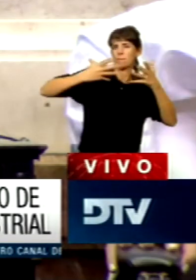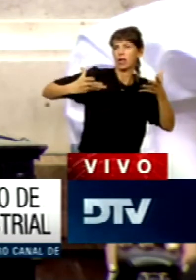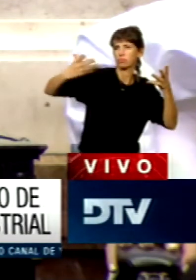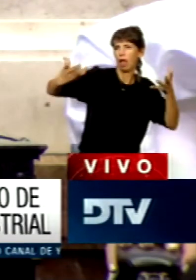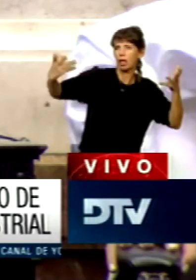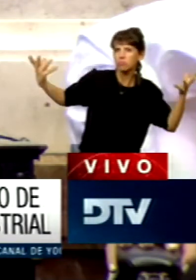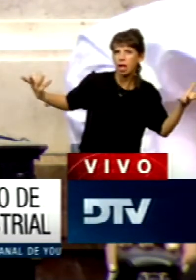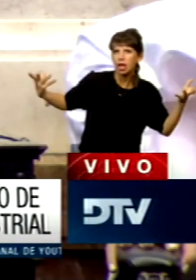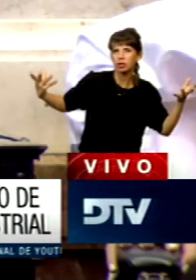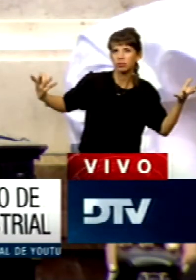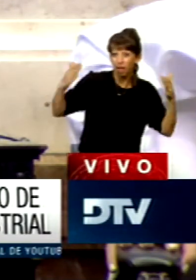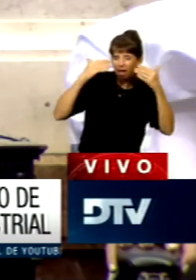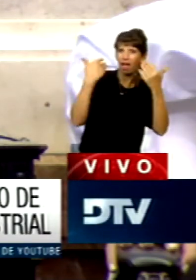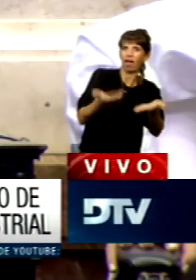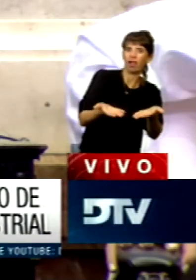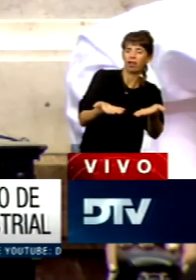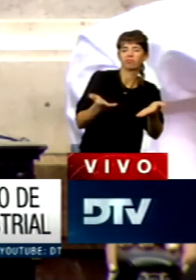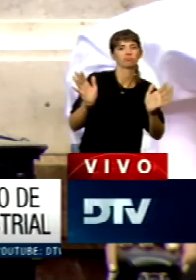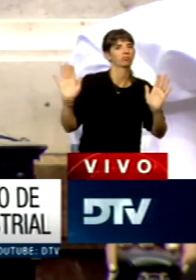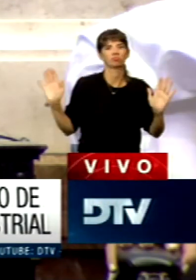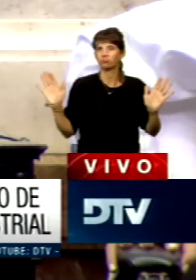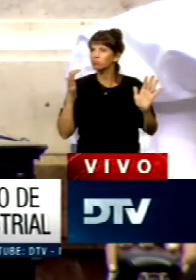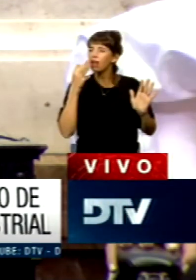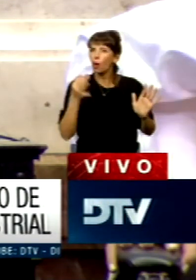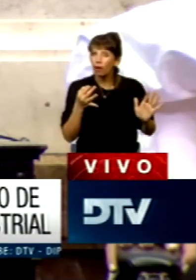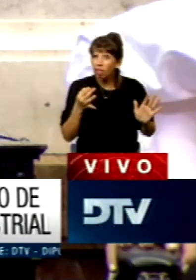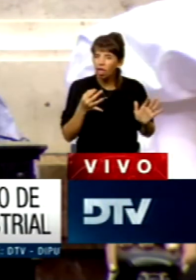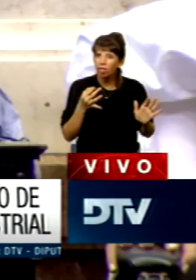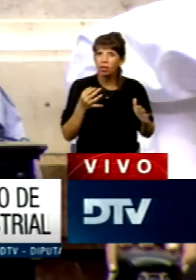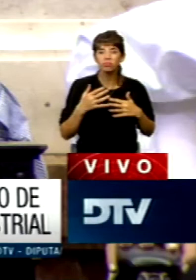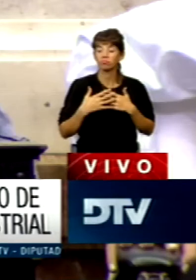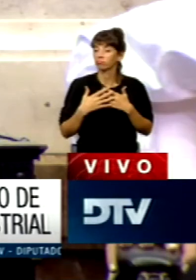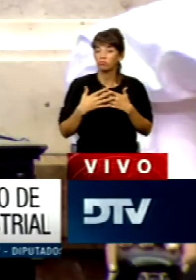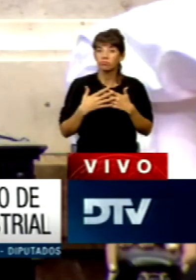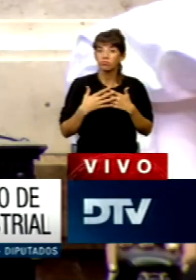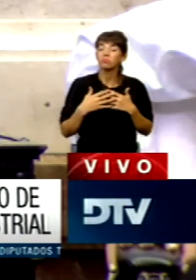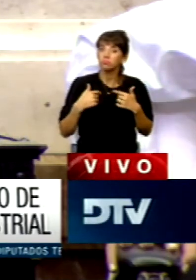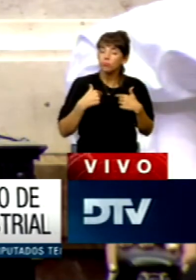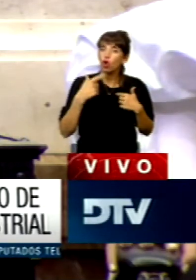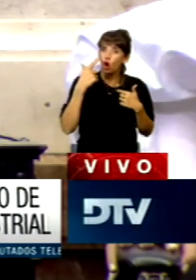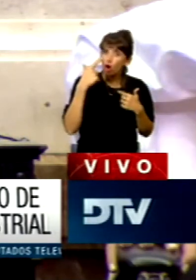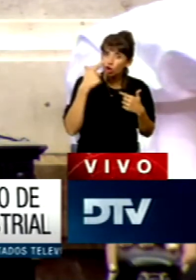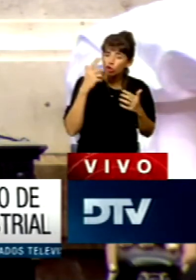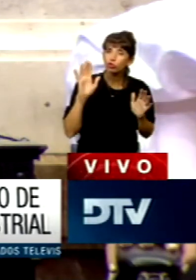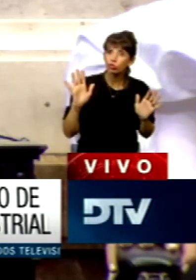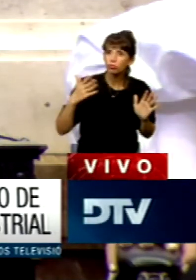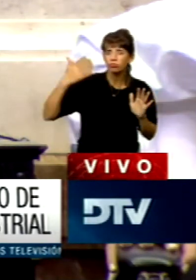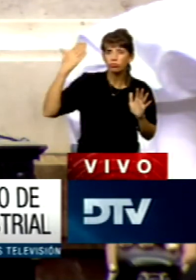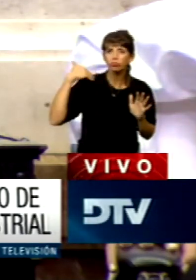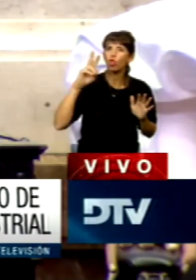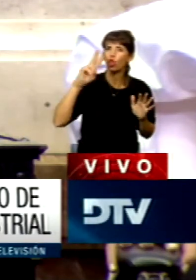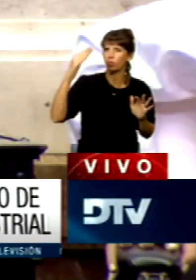multinacionales. La verdad, yo llego aquí inspirado porque los conocí en el